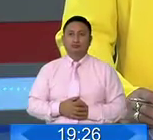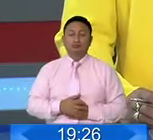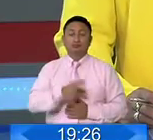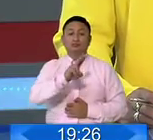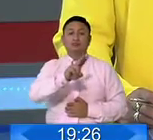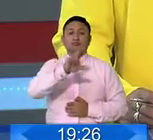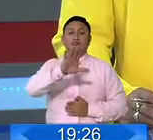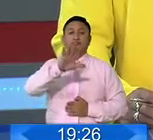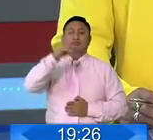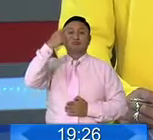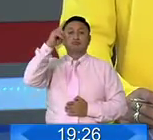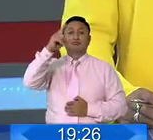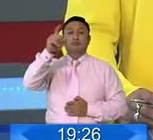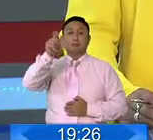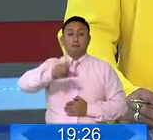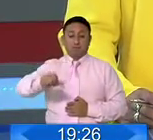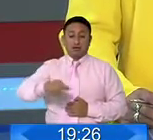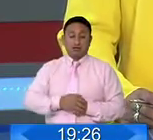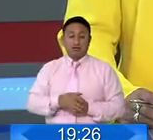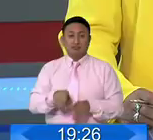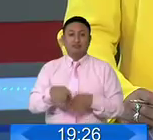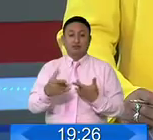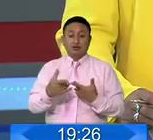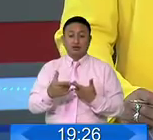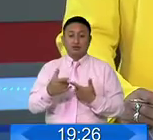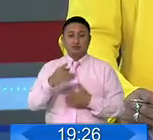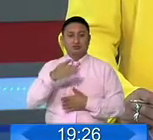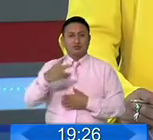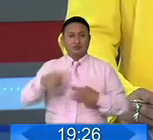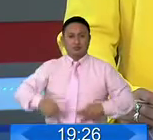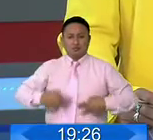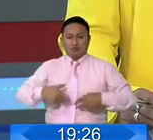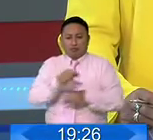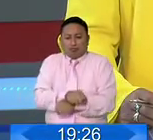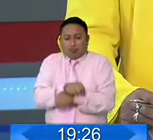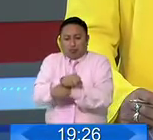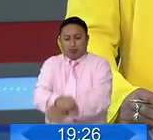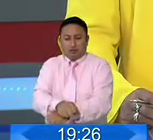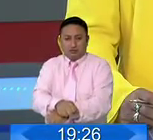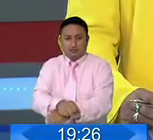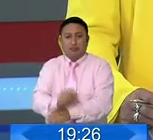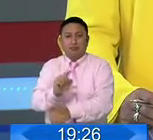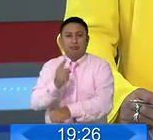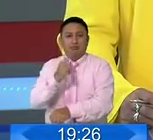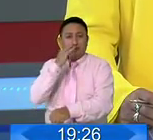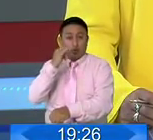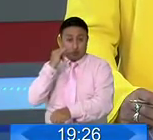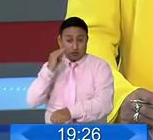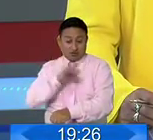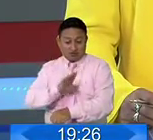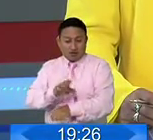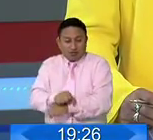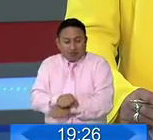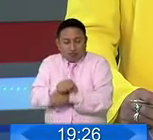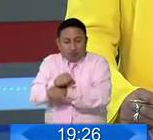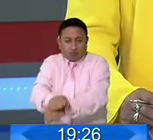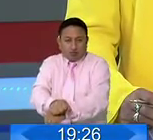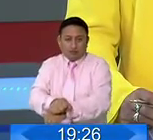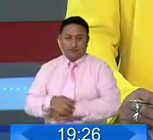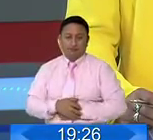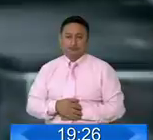25 millones de personas viven en condiciones de esclavitud. Los infantes son el sector más vulnerable a caer en la trata de